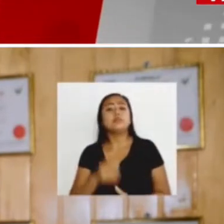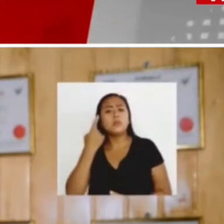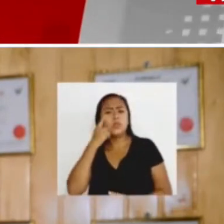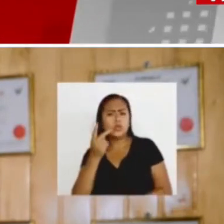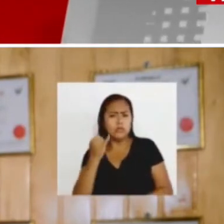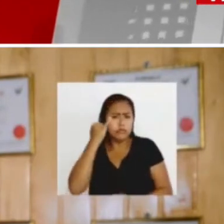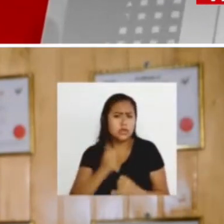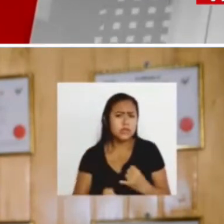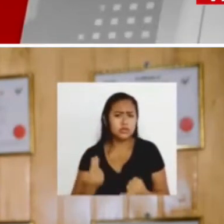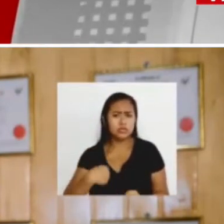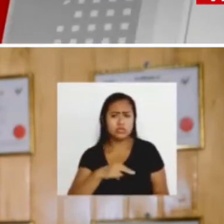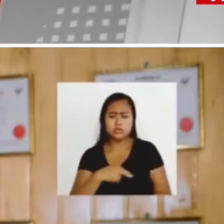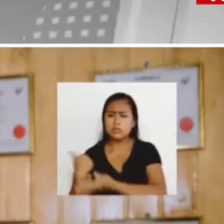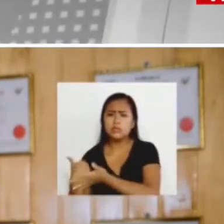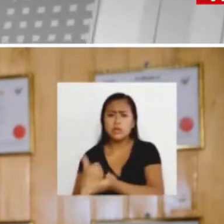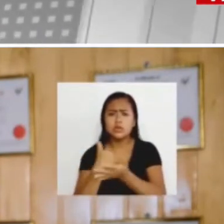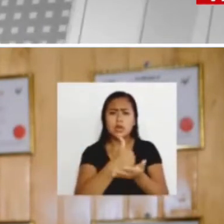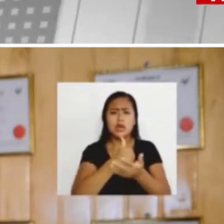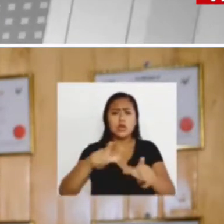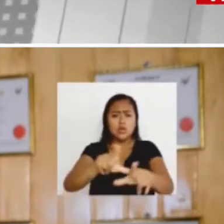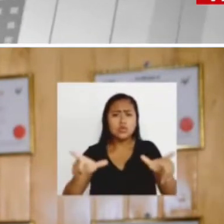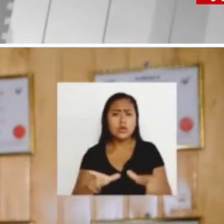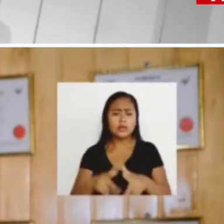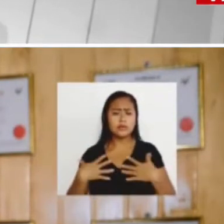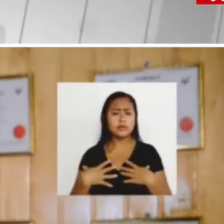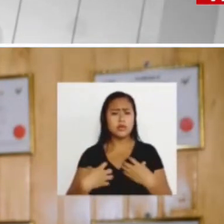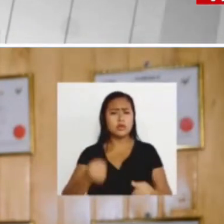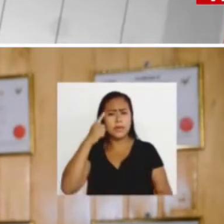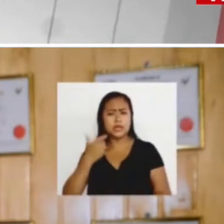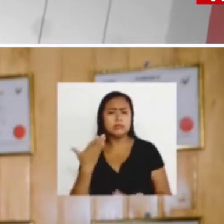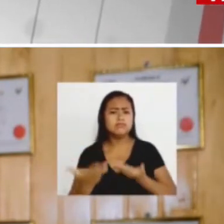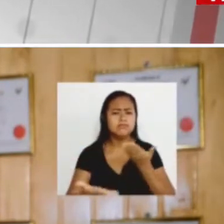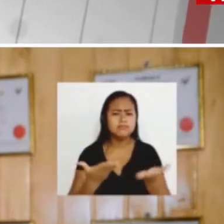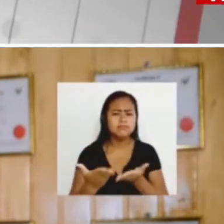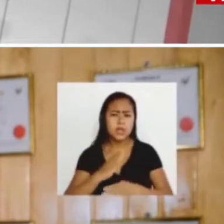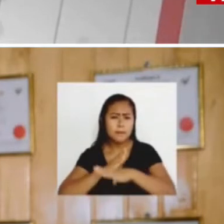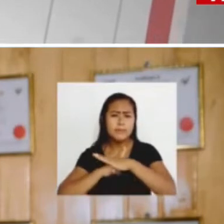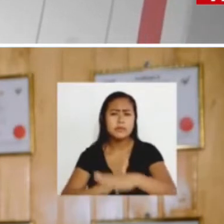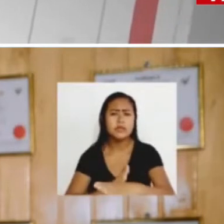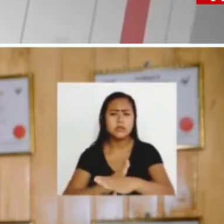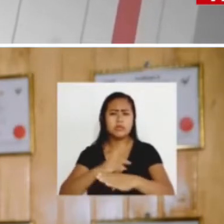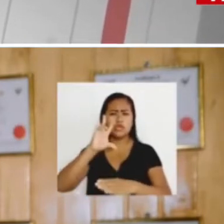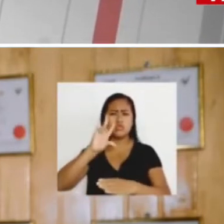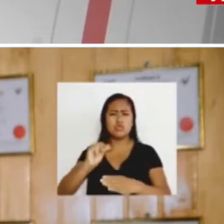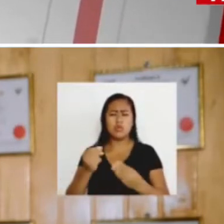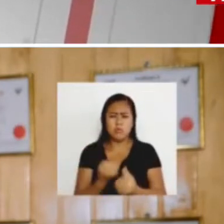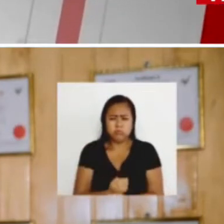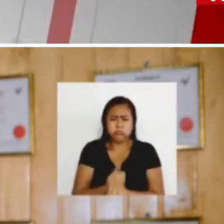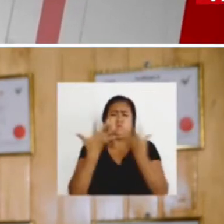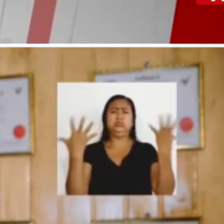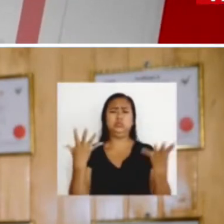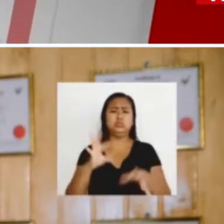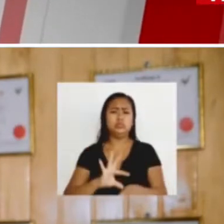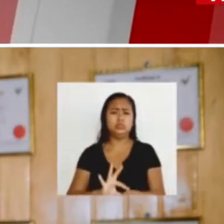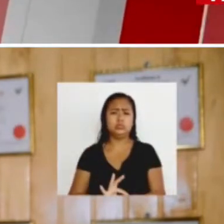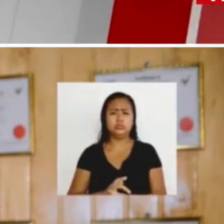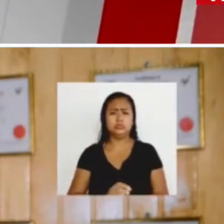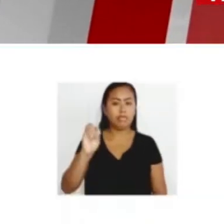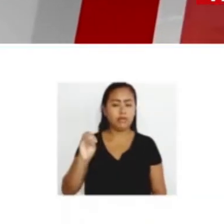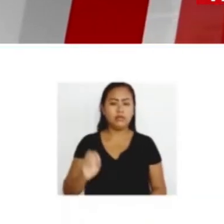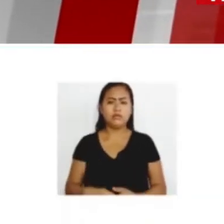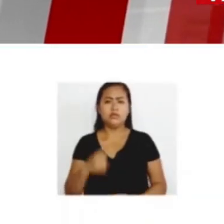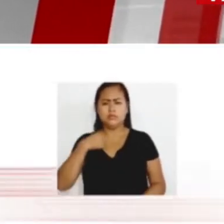dicen todo lo contrario, pero yo no creo en eso. Yo creo en lo que percibo, y lo que hay, pero además Alianza